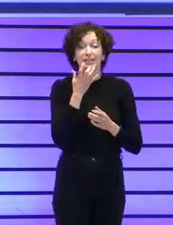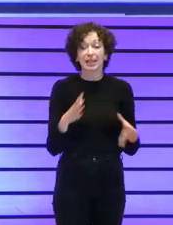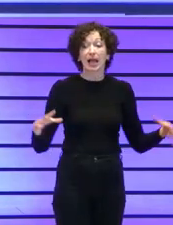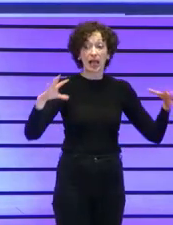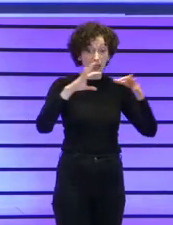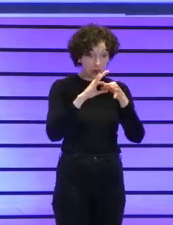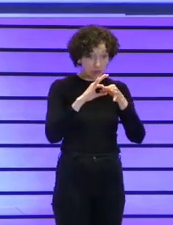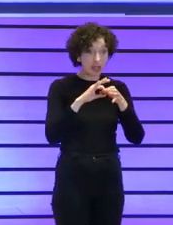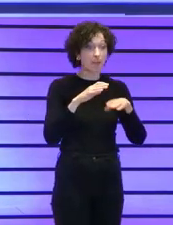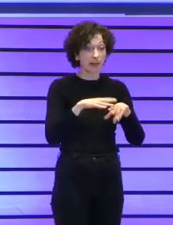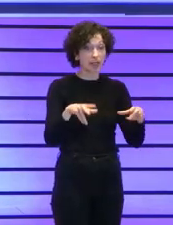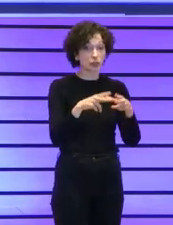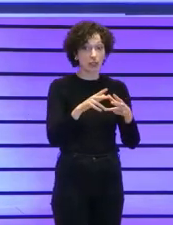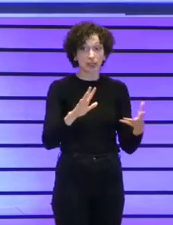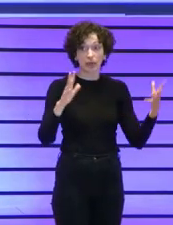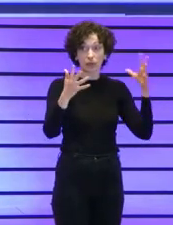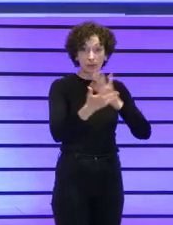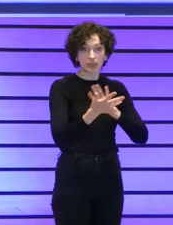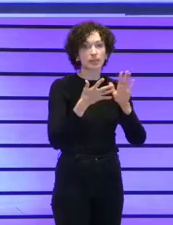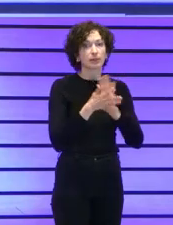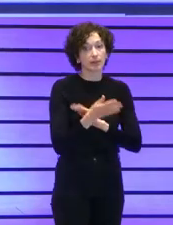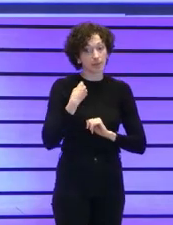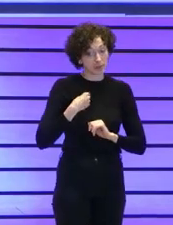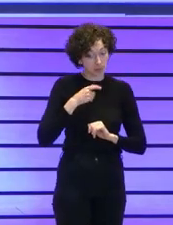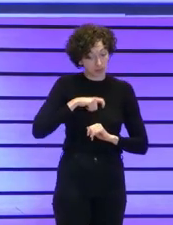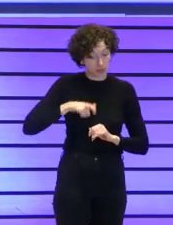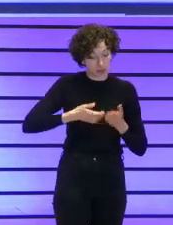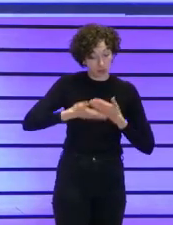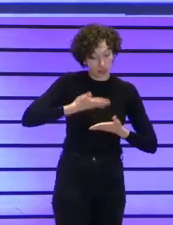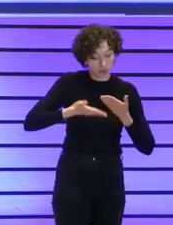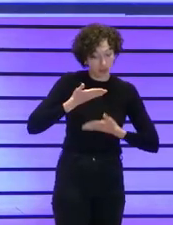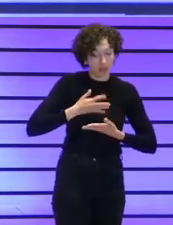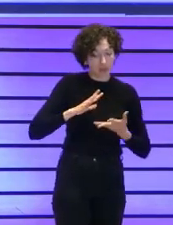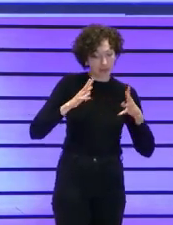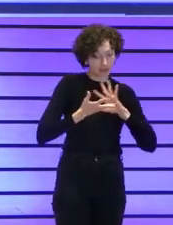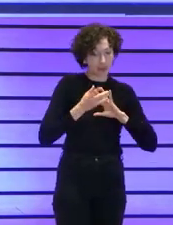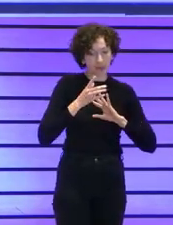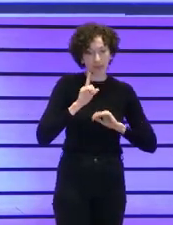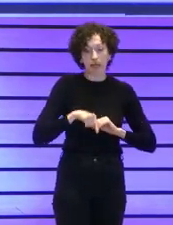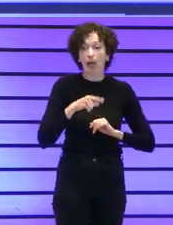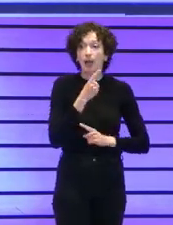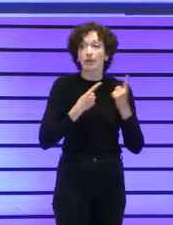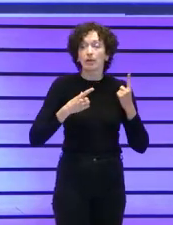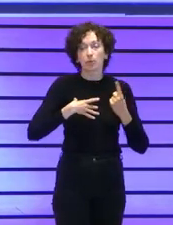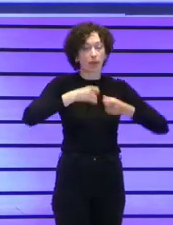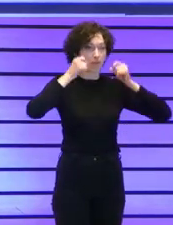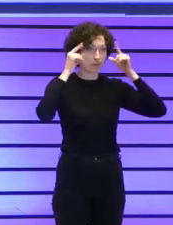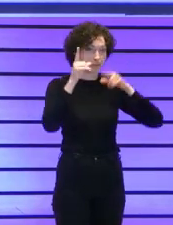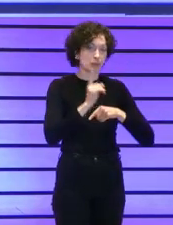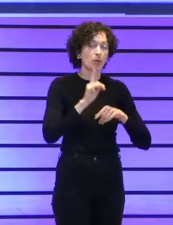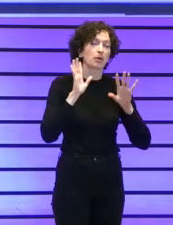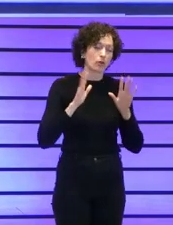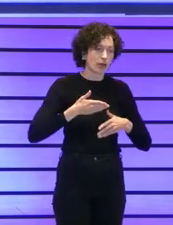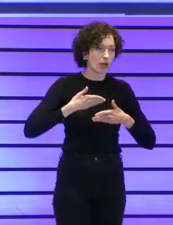transformadora para la sociedad, transforma también a los que colaboran, ¿no? Aunque a veces no se dan cuenta, pero sí que los transforma,